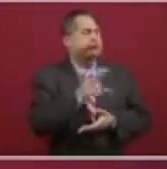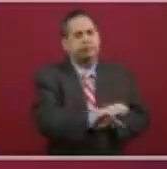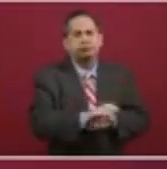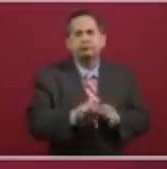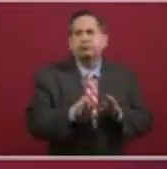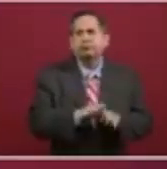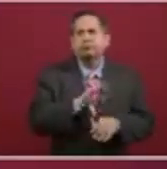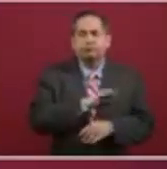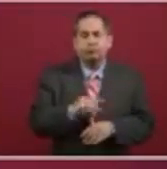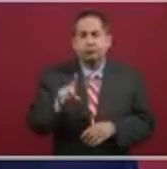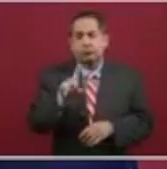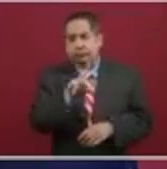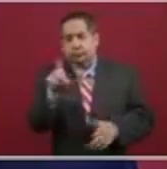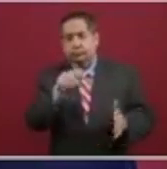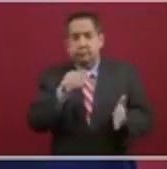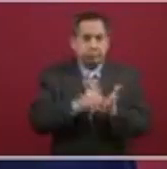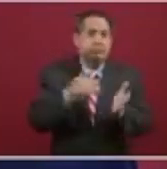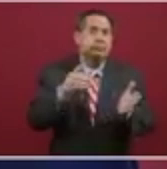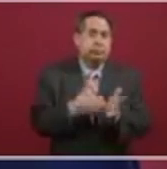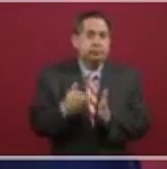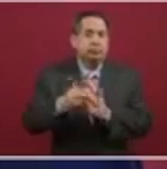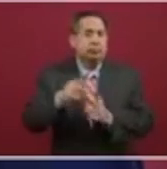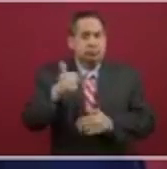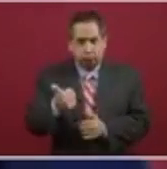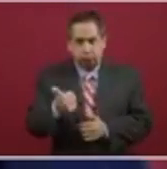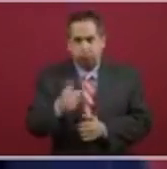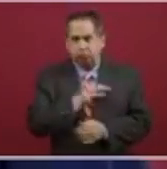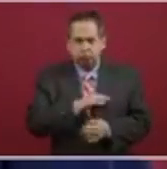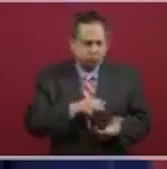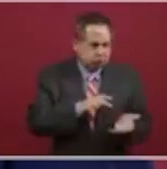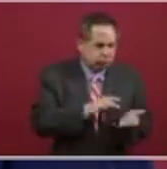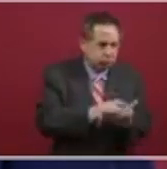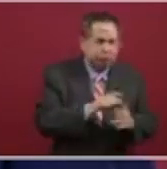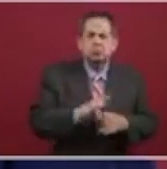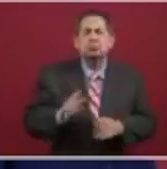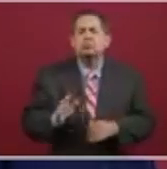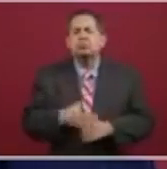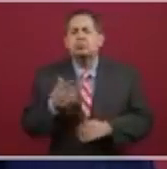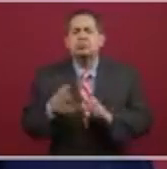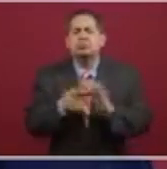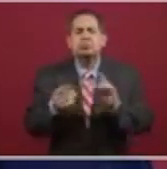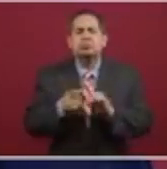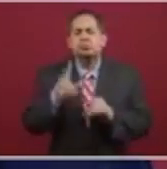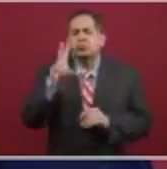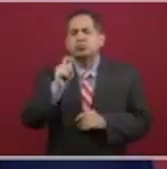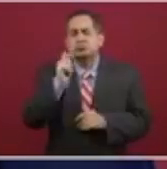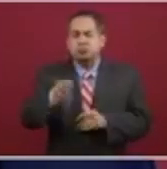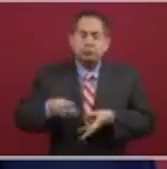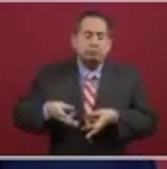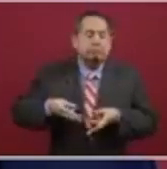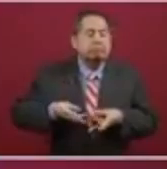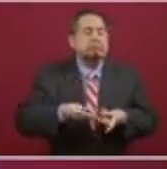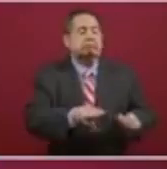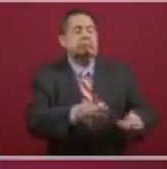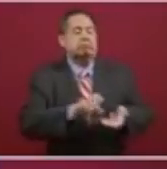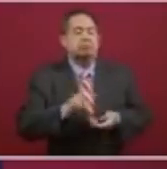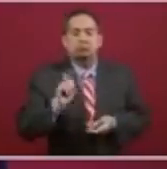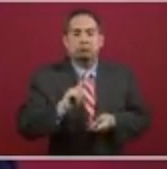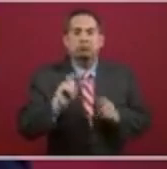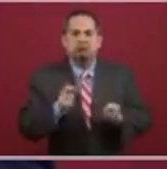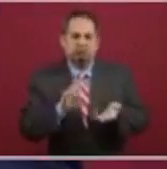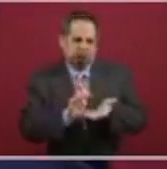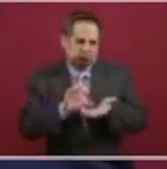alrededor de 100,000 millones de pesos. ¿Por qué digo inversión y no gasto?